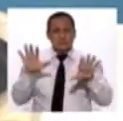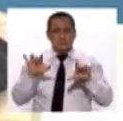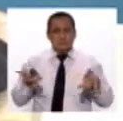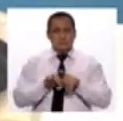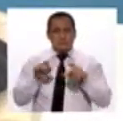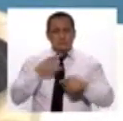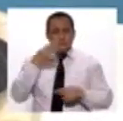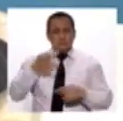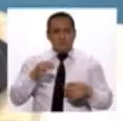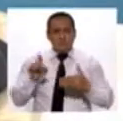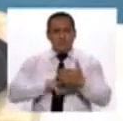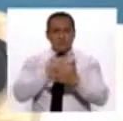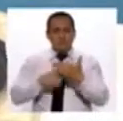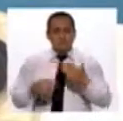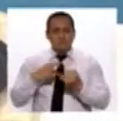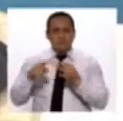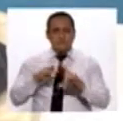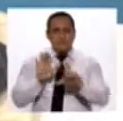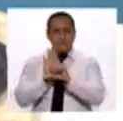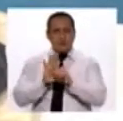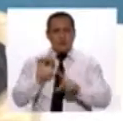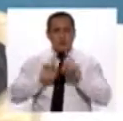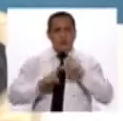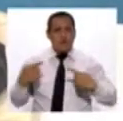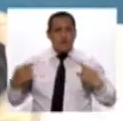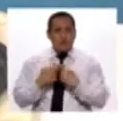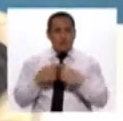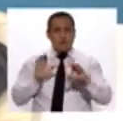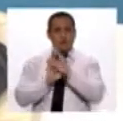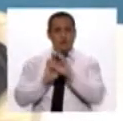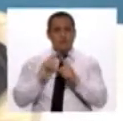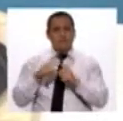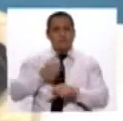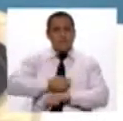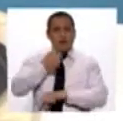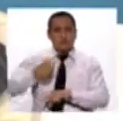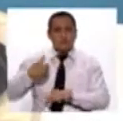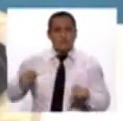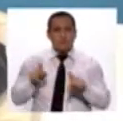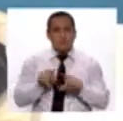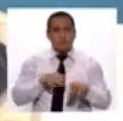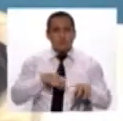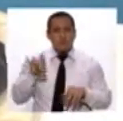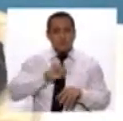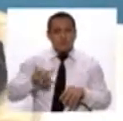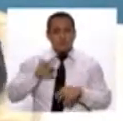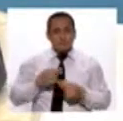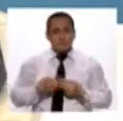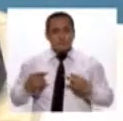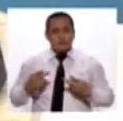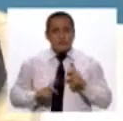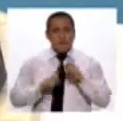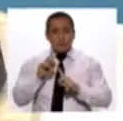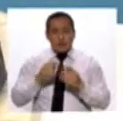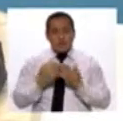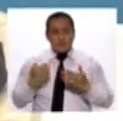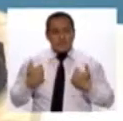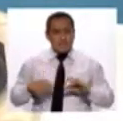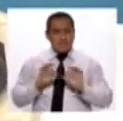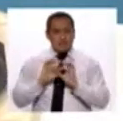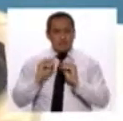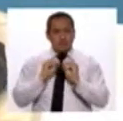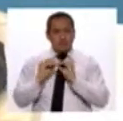decir, efectivamente inaplicaba leyes cuando estas contravenían la Constitución. Y las autoridades administrativas usaban una herramienta que hoy día todavía están